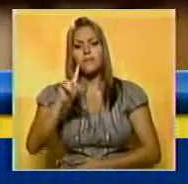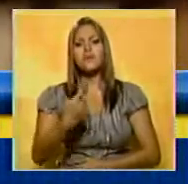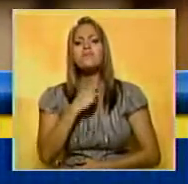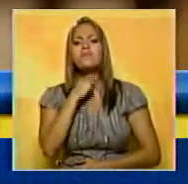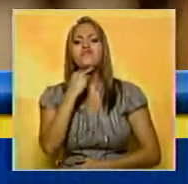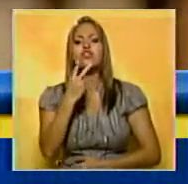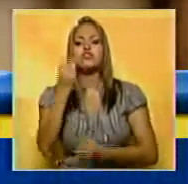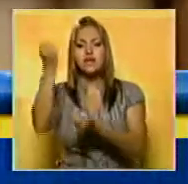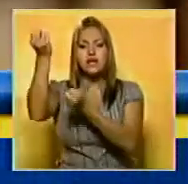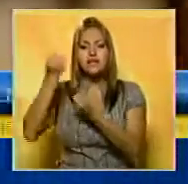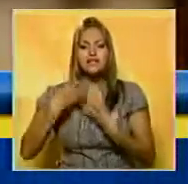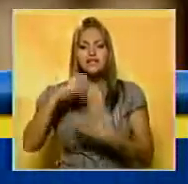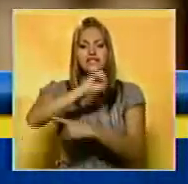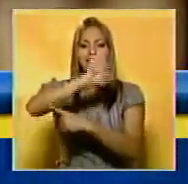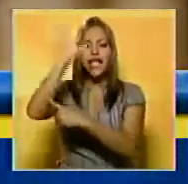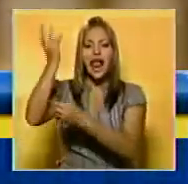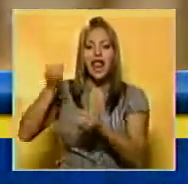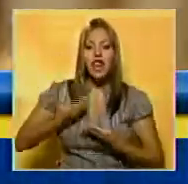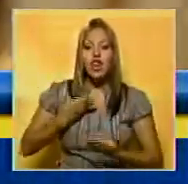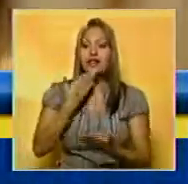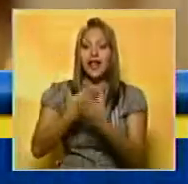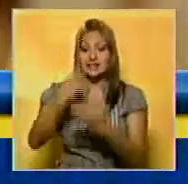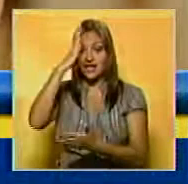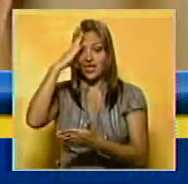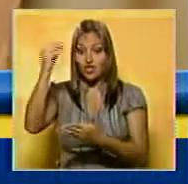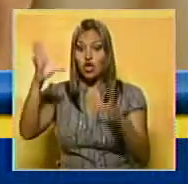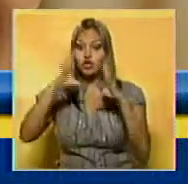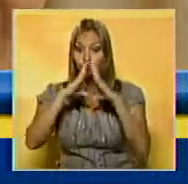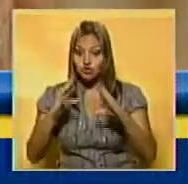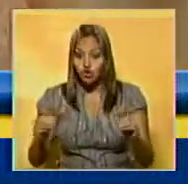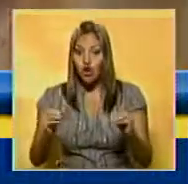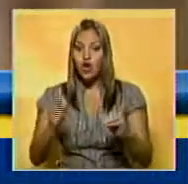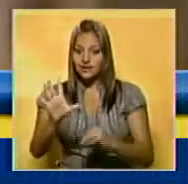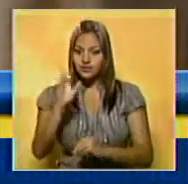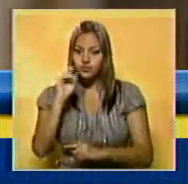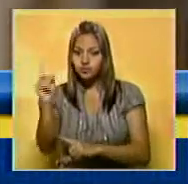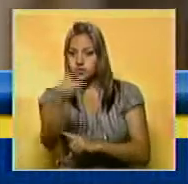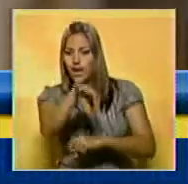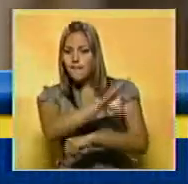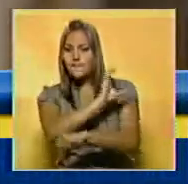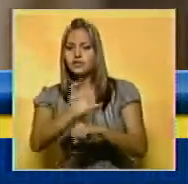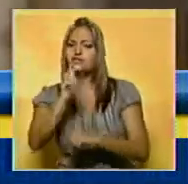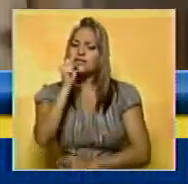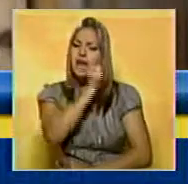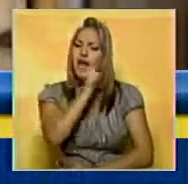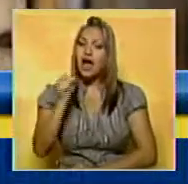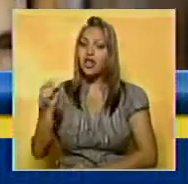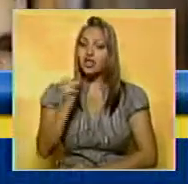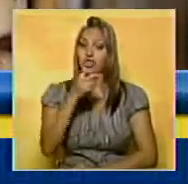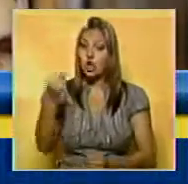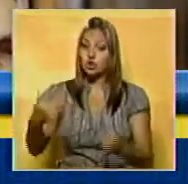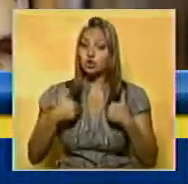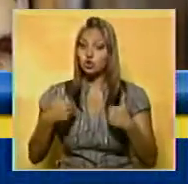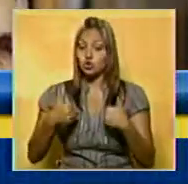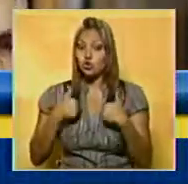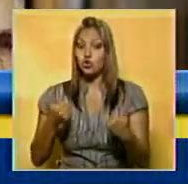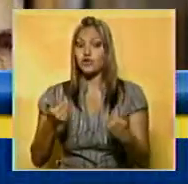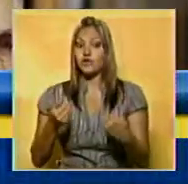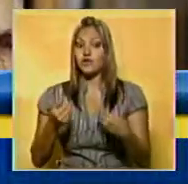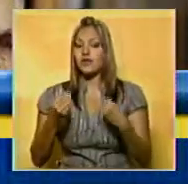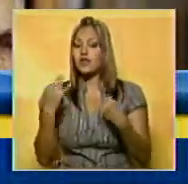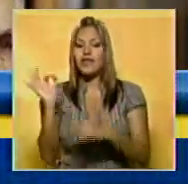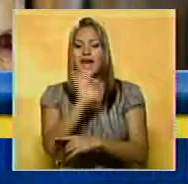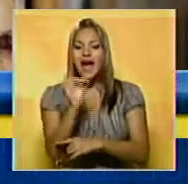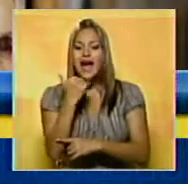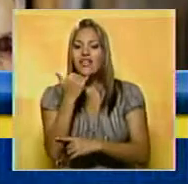regalo del cielo y gracias a Dios es apreciada en todas partes, porque la música y el canto no se ven afectadas por las barreras de ningún